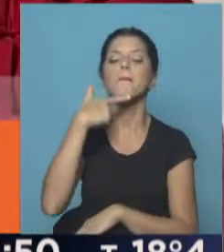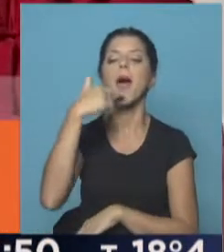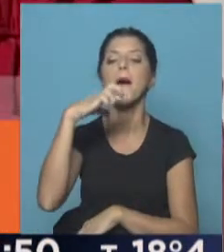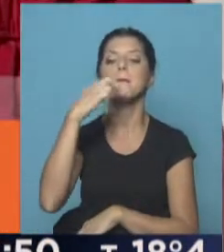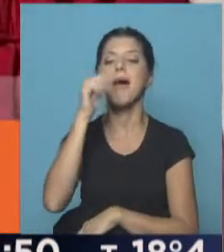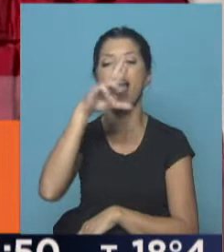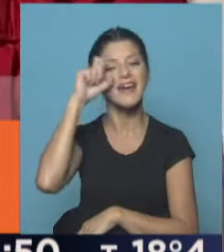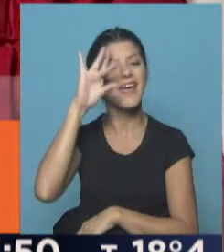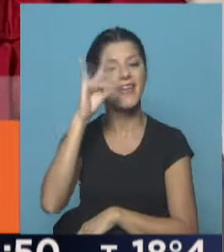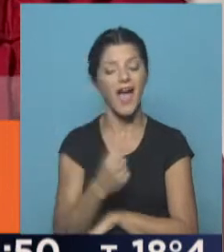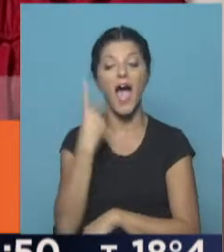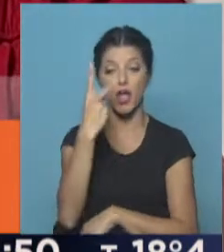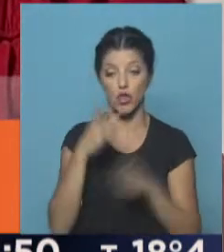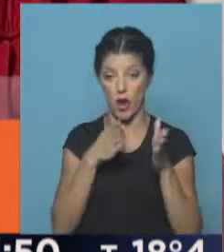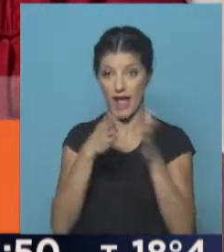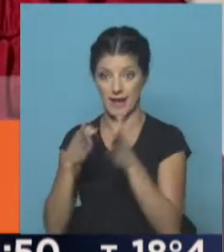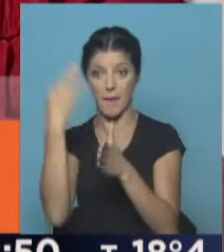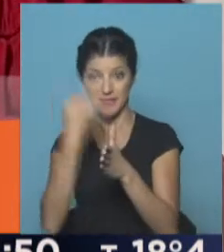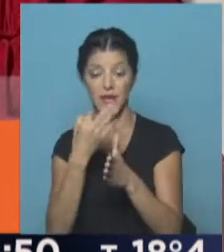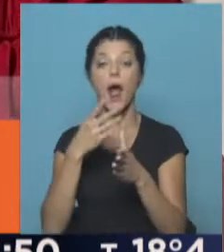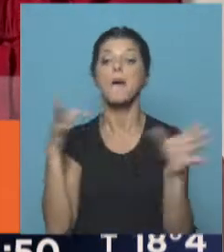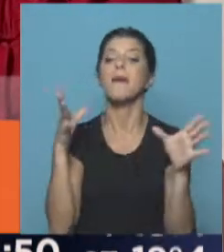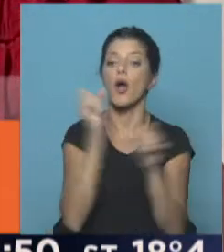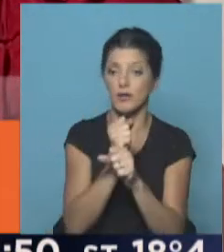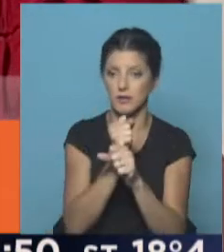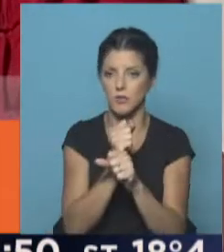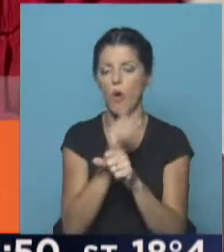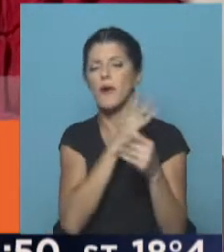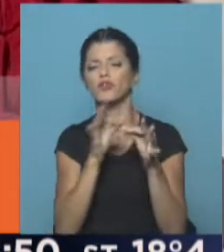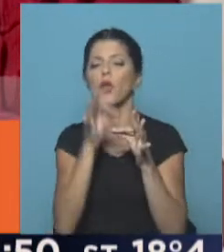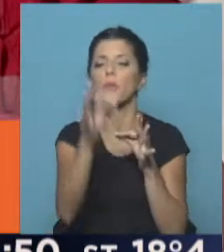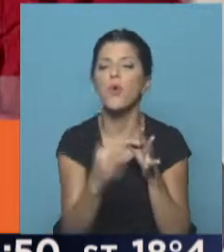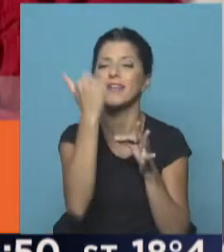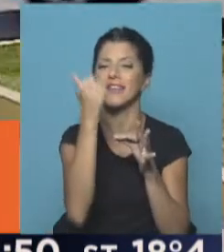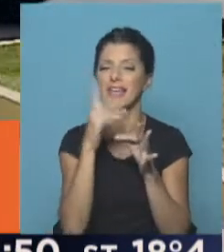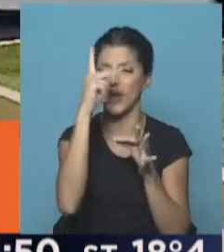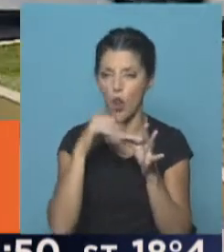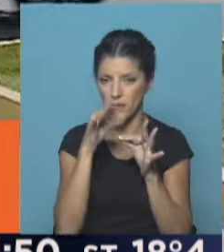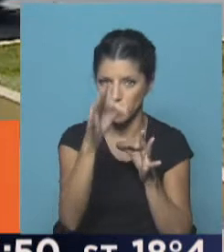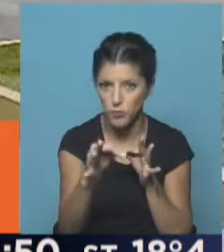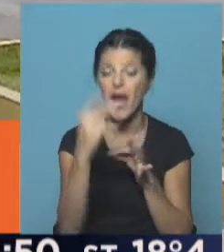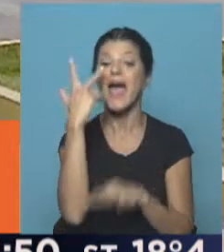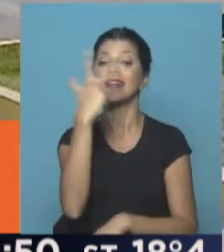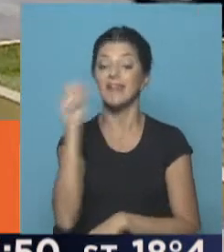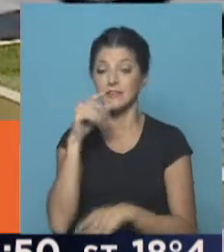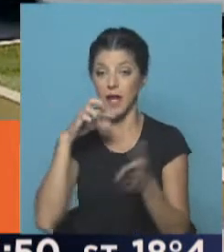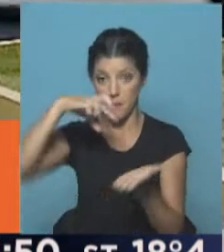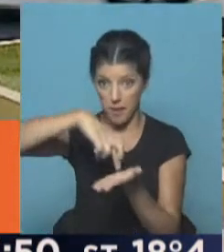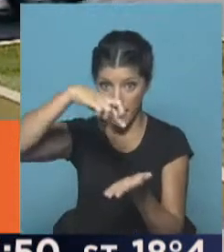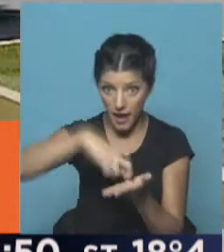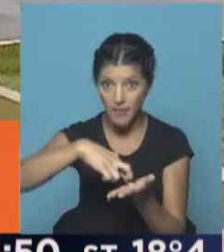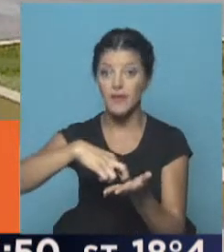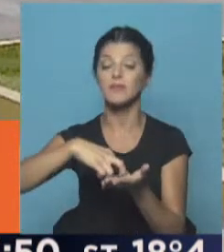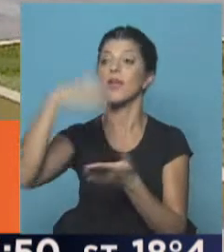y cuenta con dos carriles exclusivos de colectivos de unos 6 kilómetros, 30 paradas, iluminación LED,